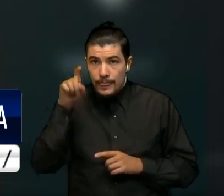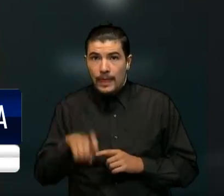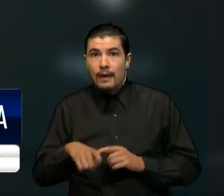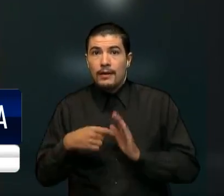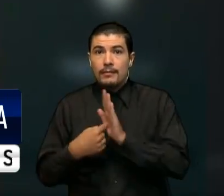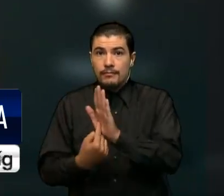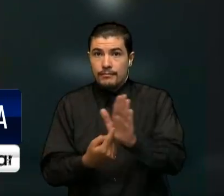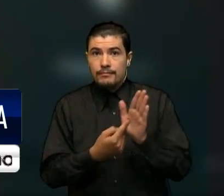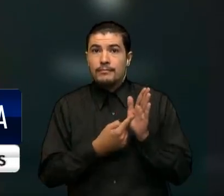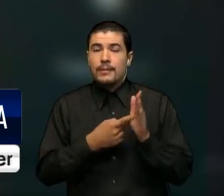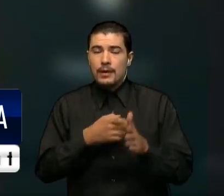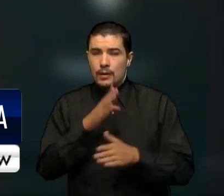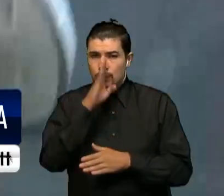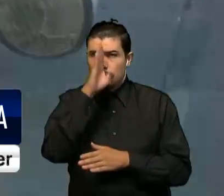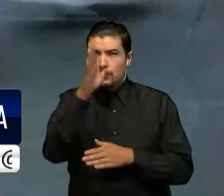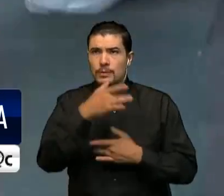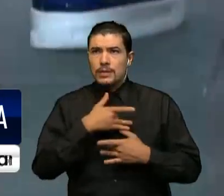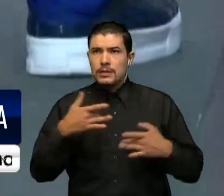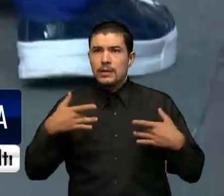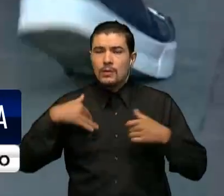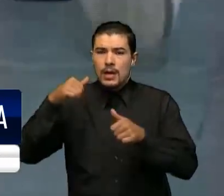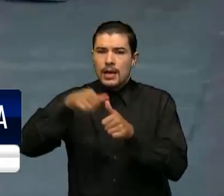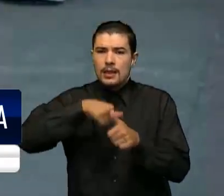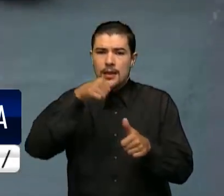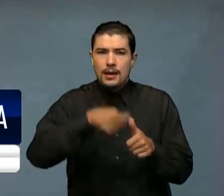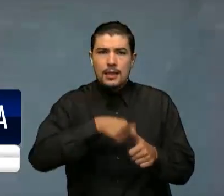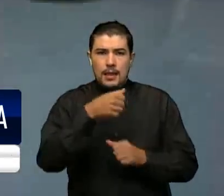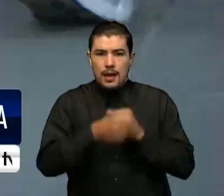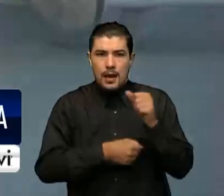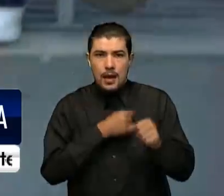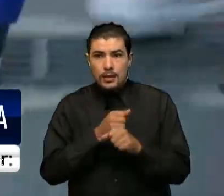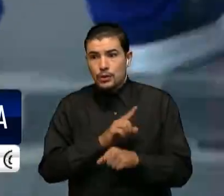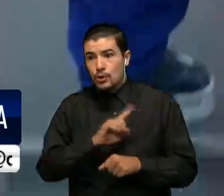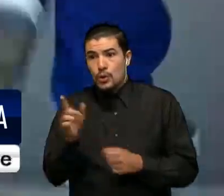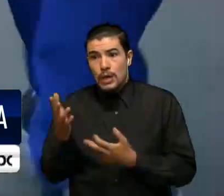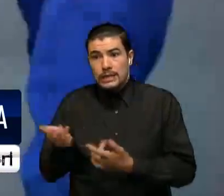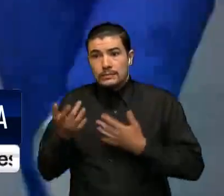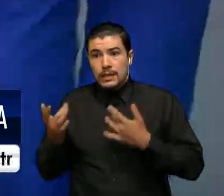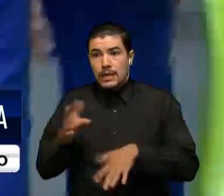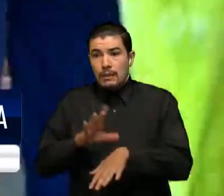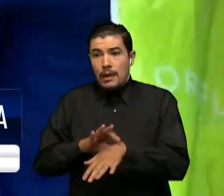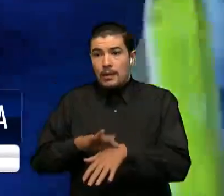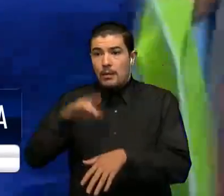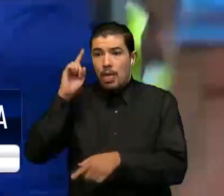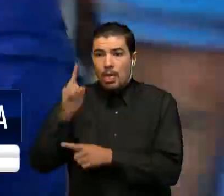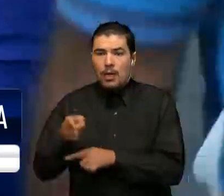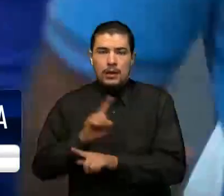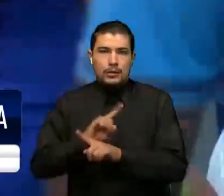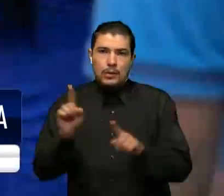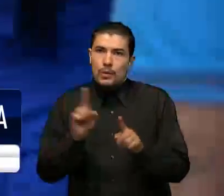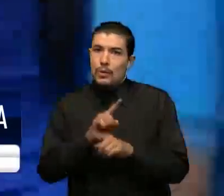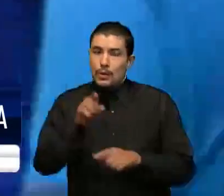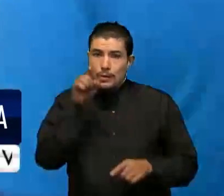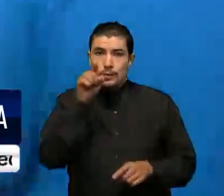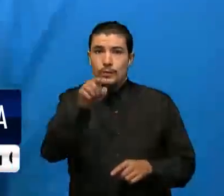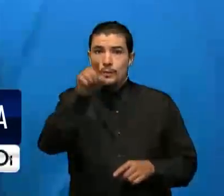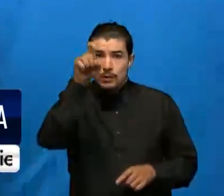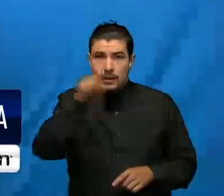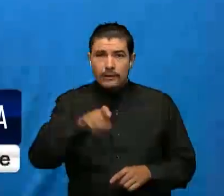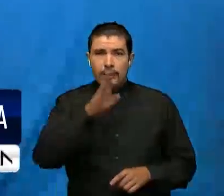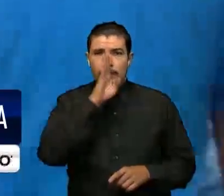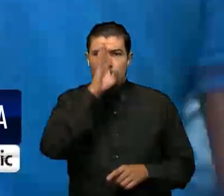un hábito saludable cada año y no esperar a que el médico lo ordene sino que es un ejercicio